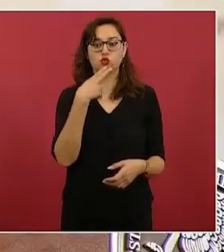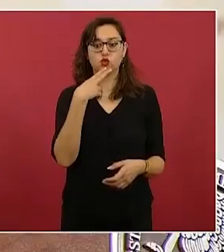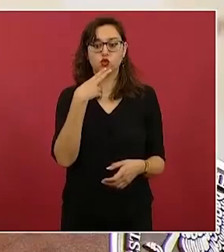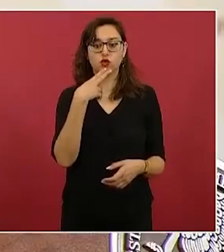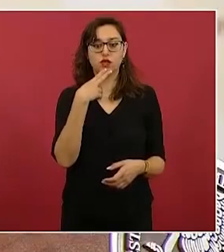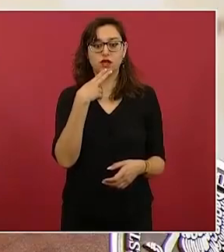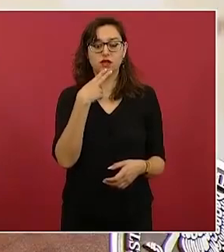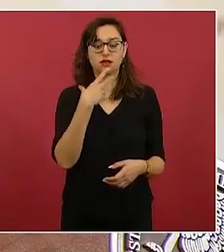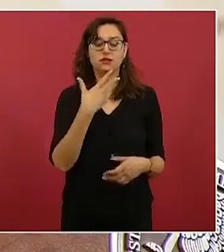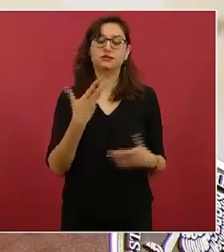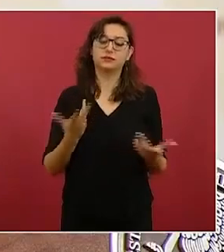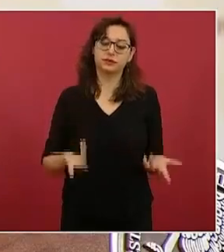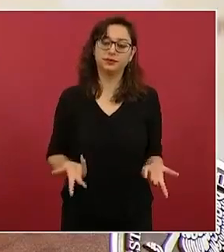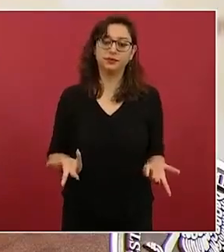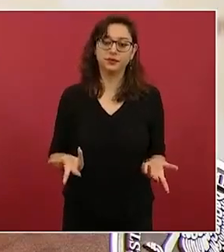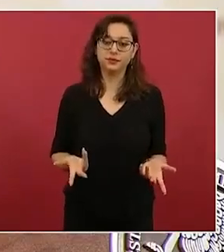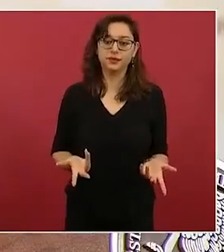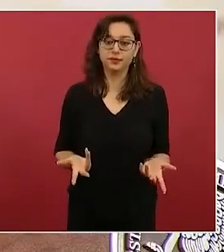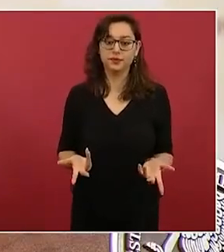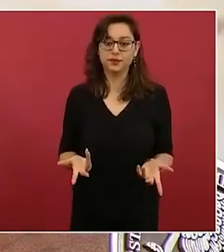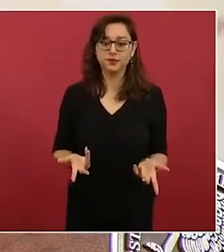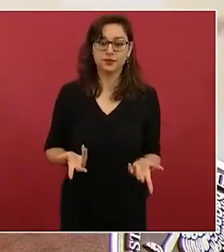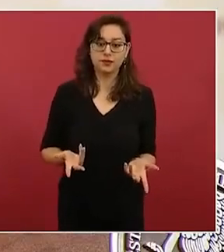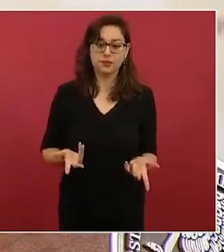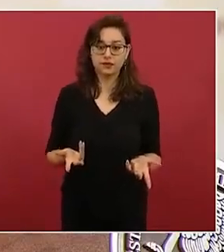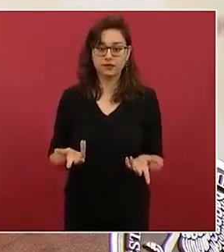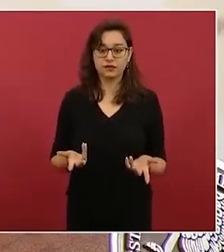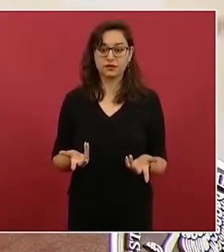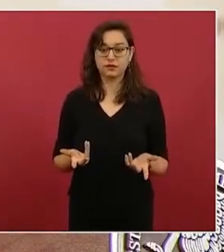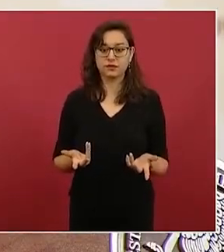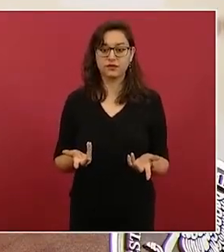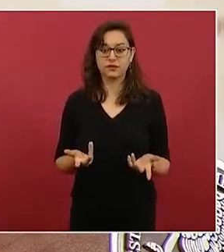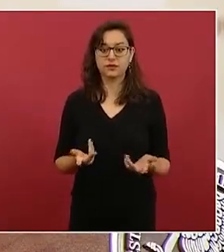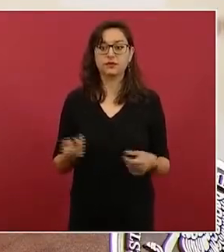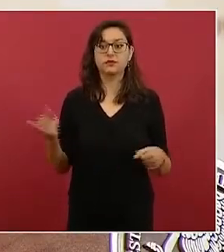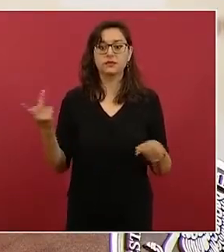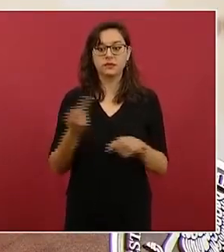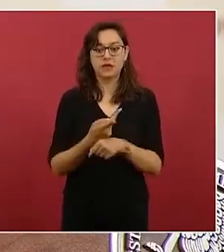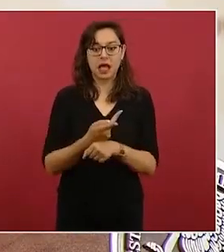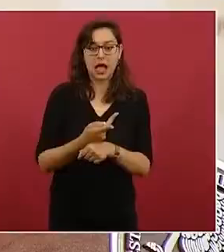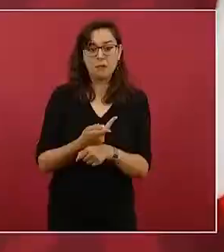Entonces, sí es un avance,